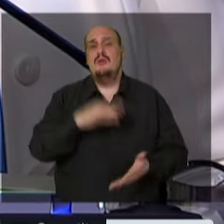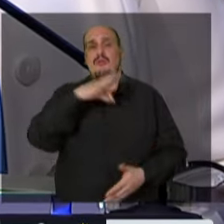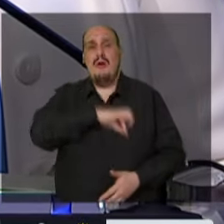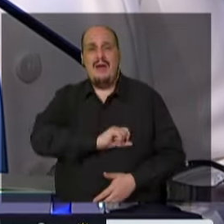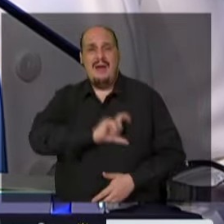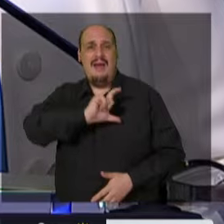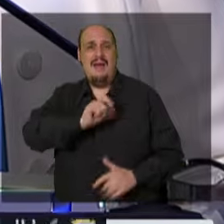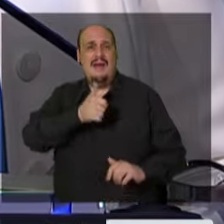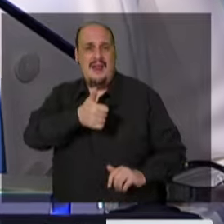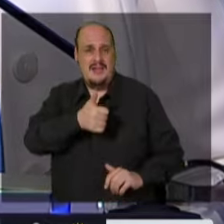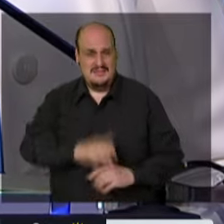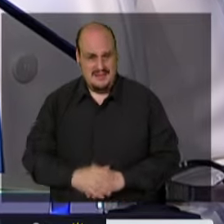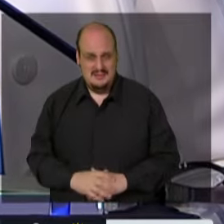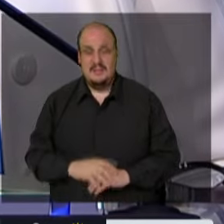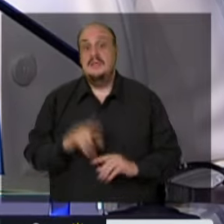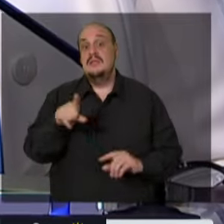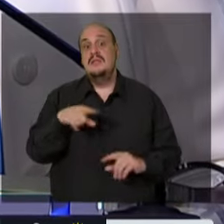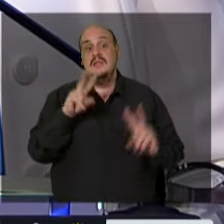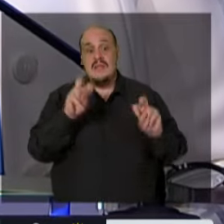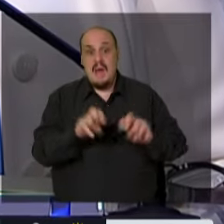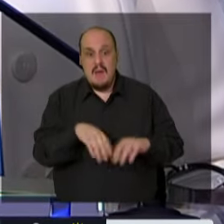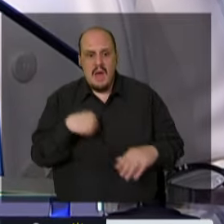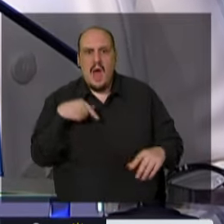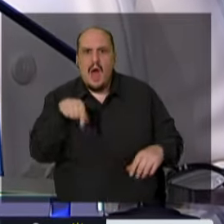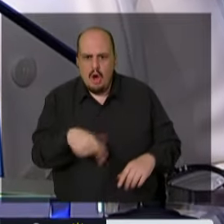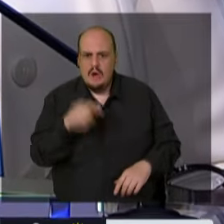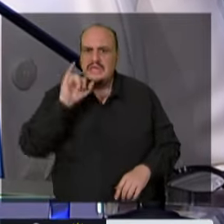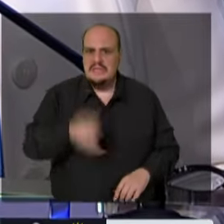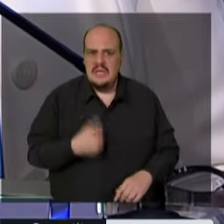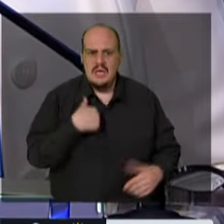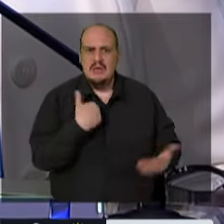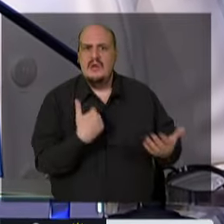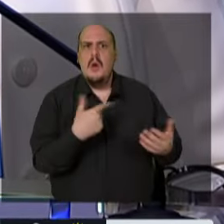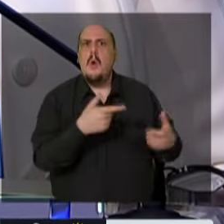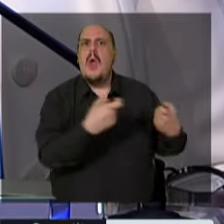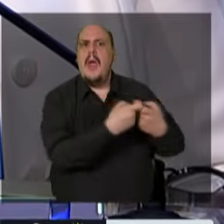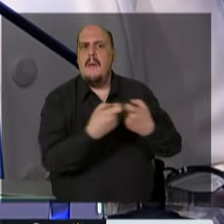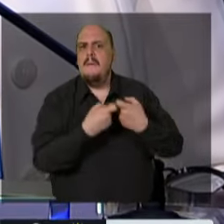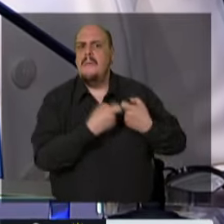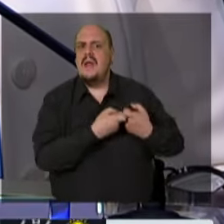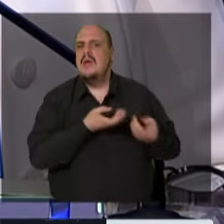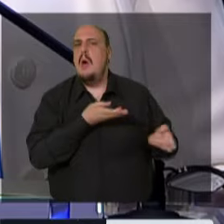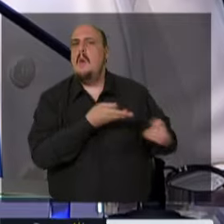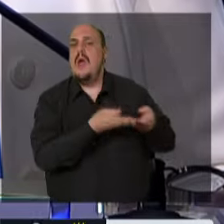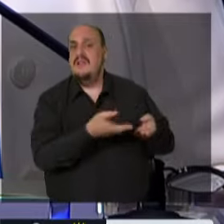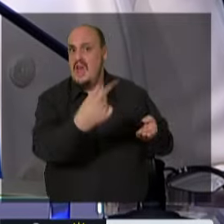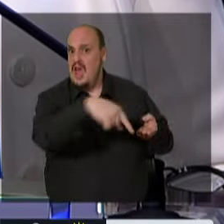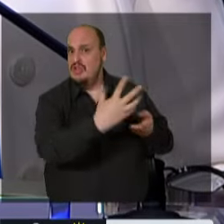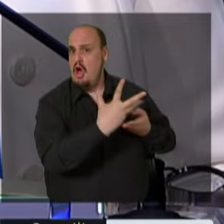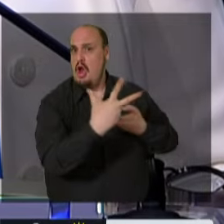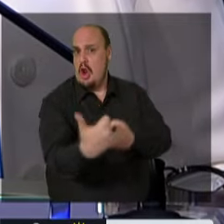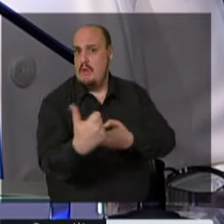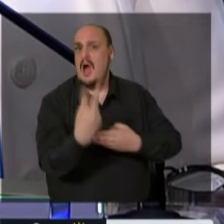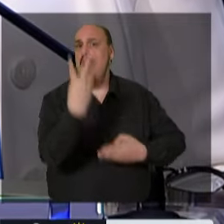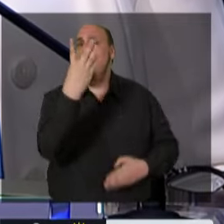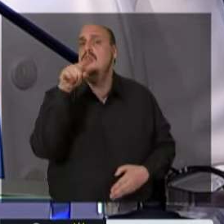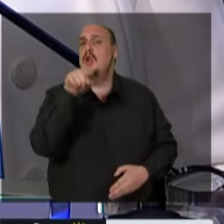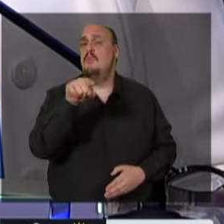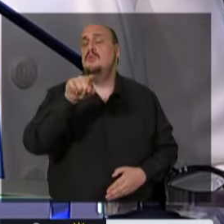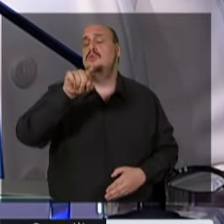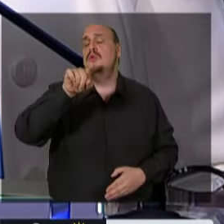poner sobre la mesa cuáles son los beneficios de las empresas que que te roban casi 4,5 puntos